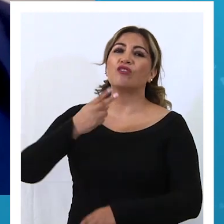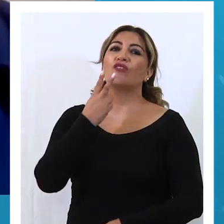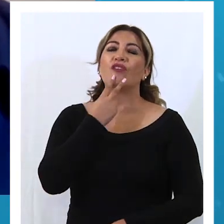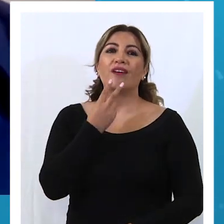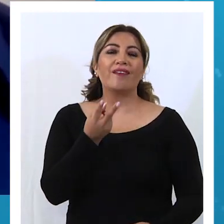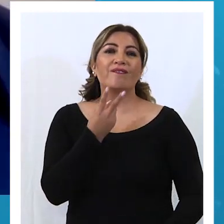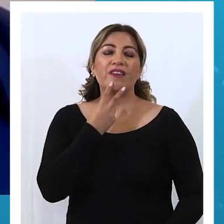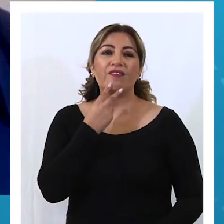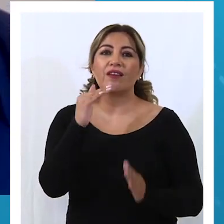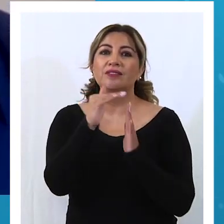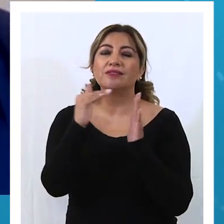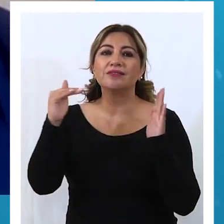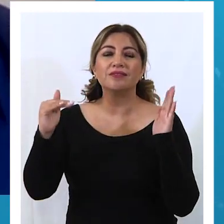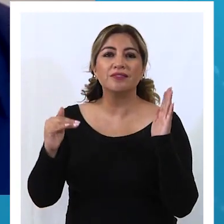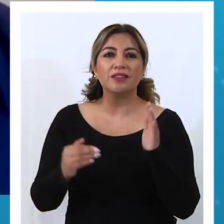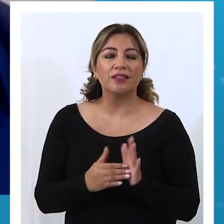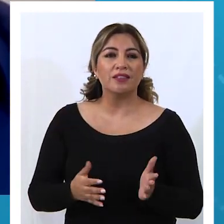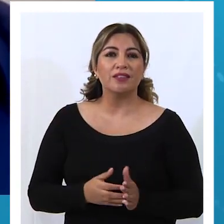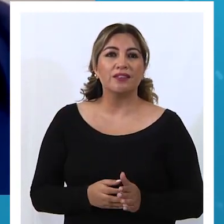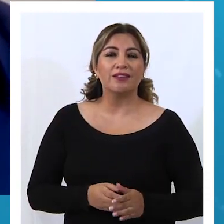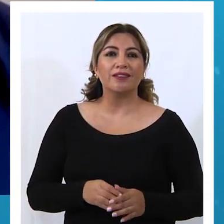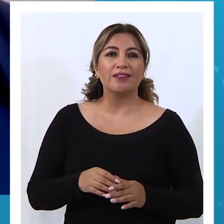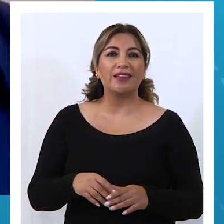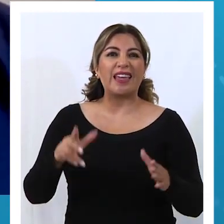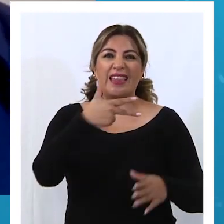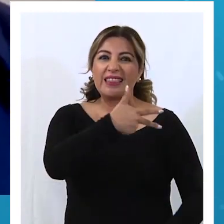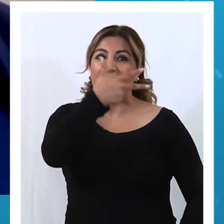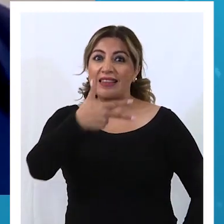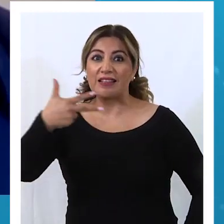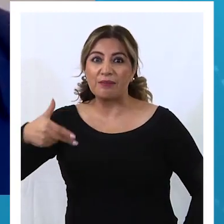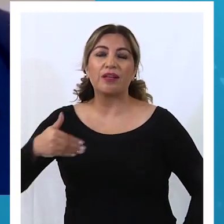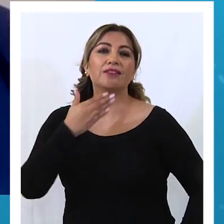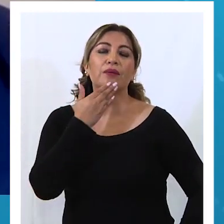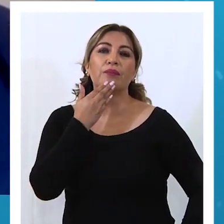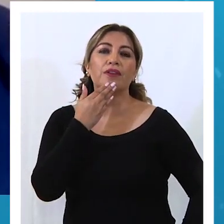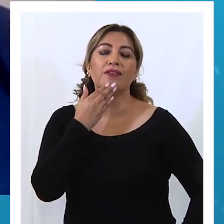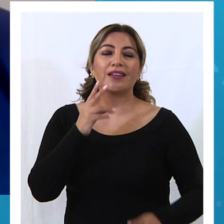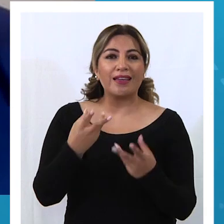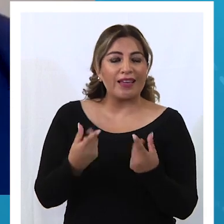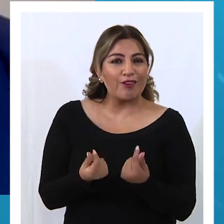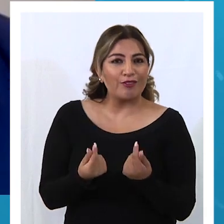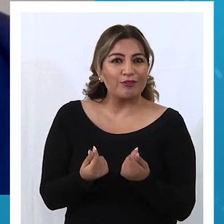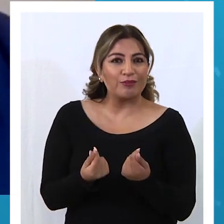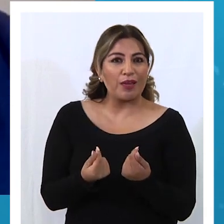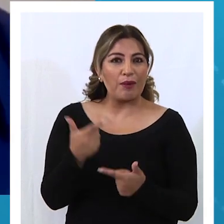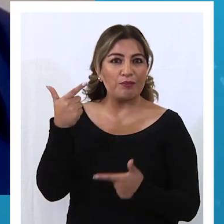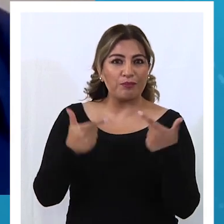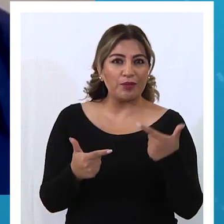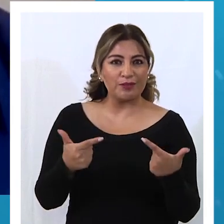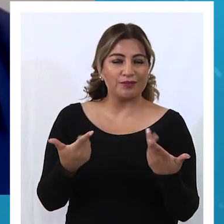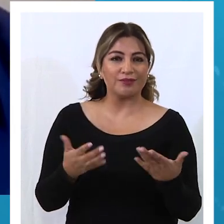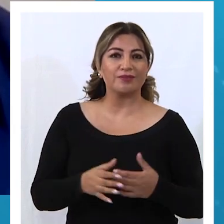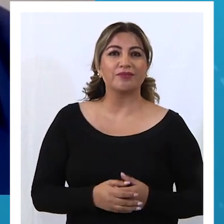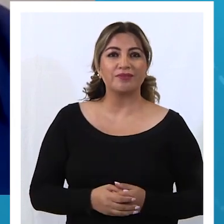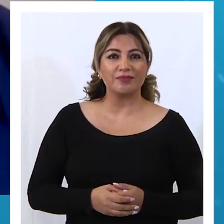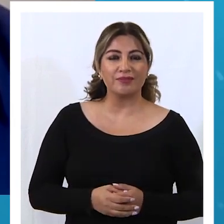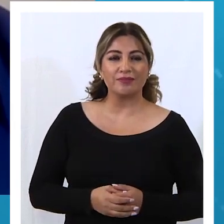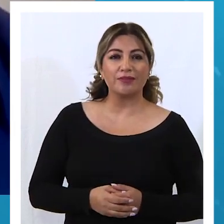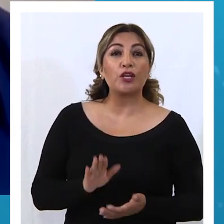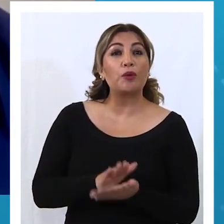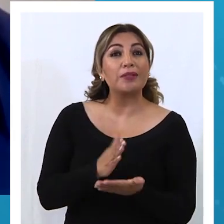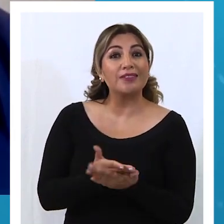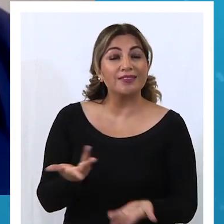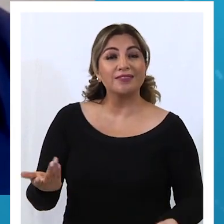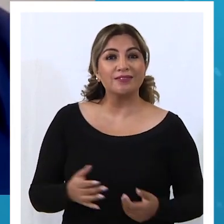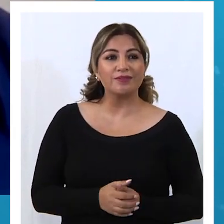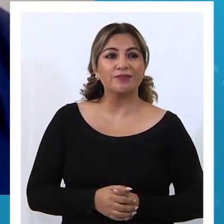en Dinamarca y él también actualmente da clases de economía y política en la Escuela de Negocios de la Universidad de Copenhague. ¿Cómo